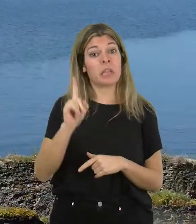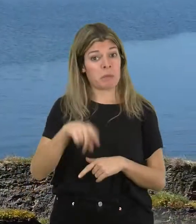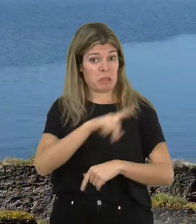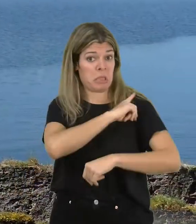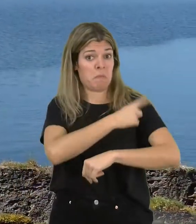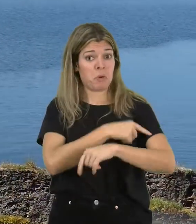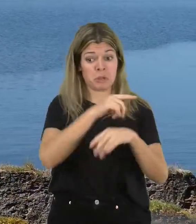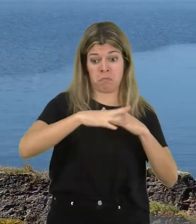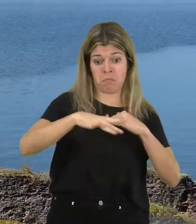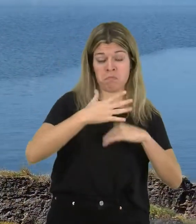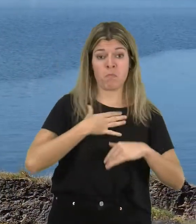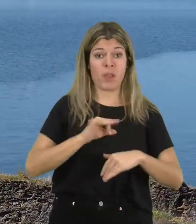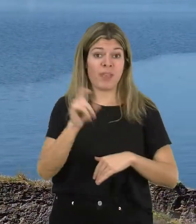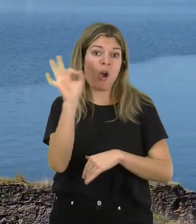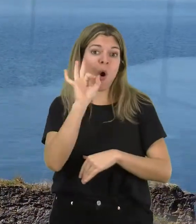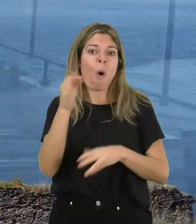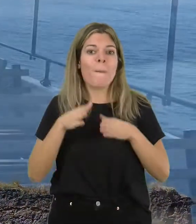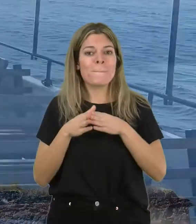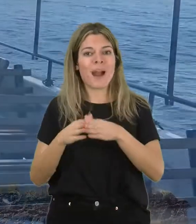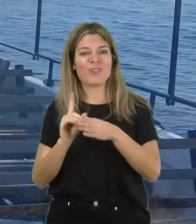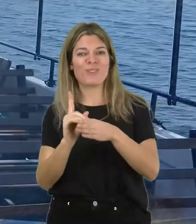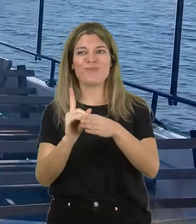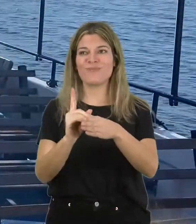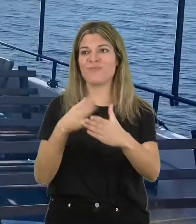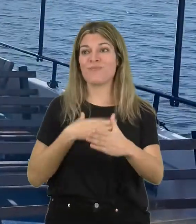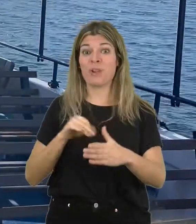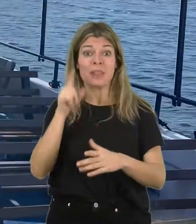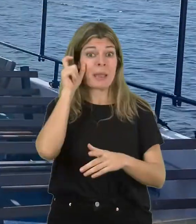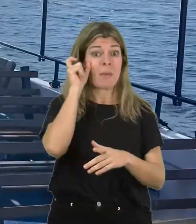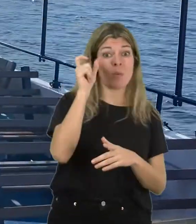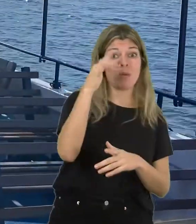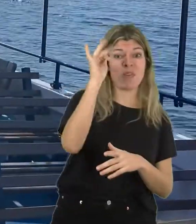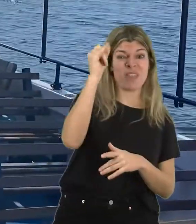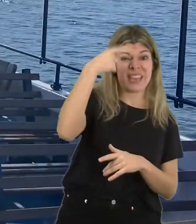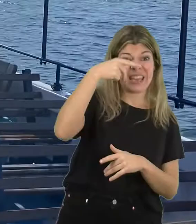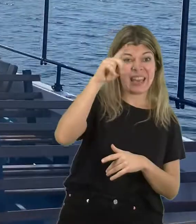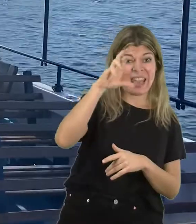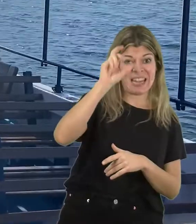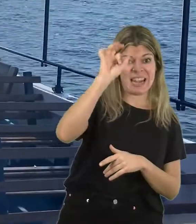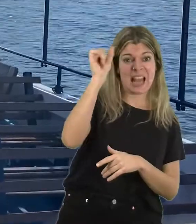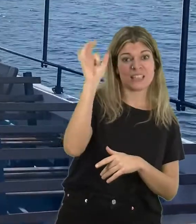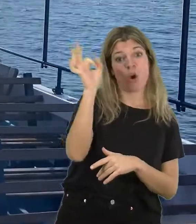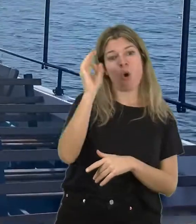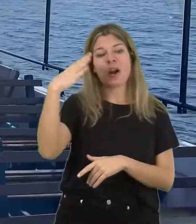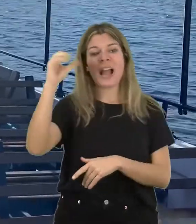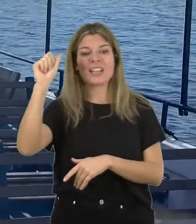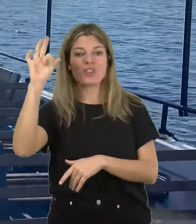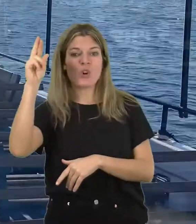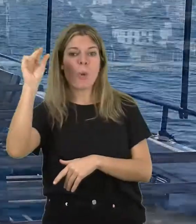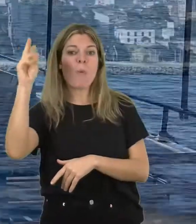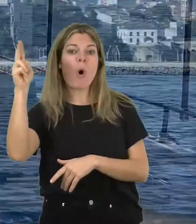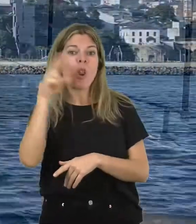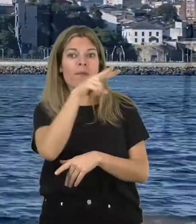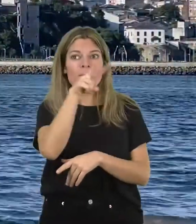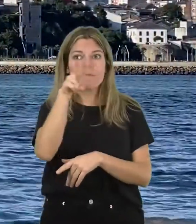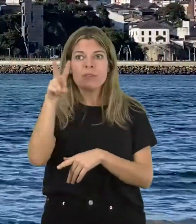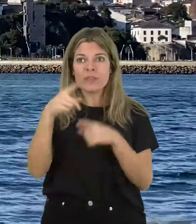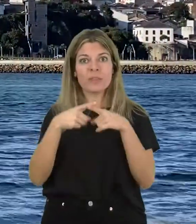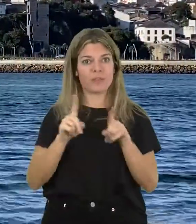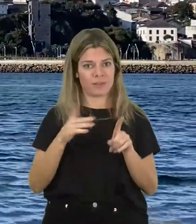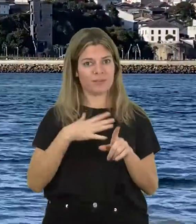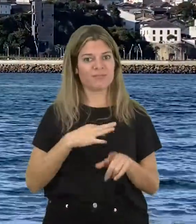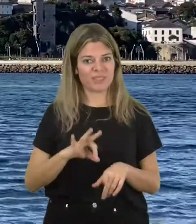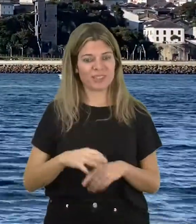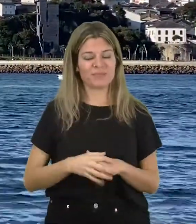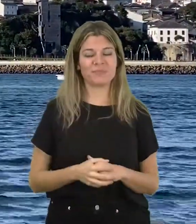practicar algún deporte náutico o embarcarte en un paseo en barco que te ofrecerá una perspectiva completamente diferente de las villas de Figueras y